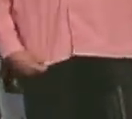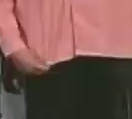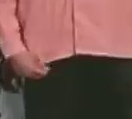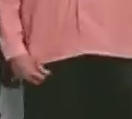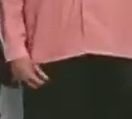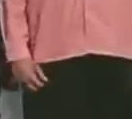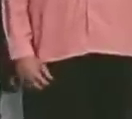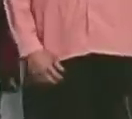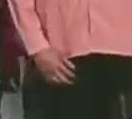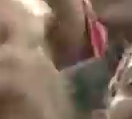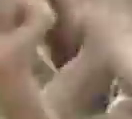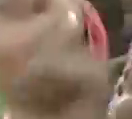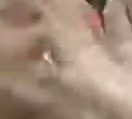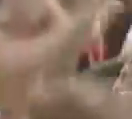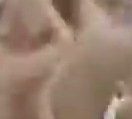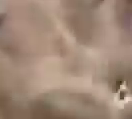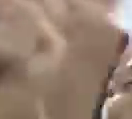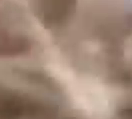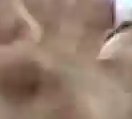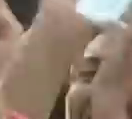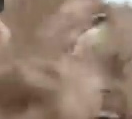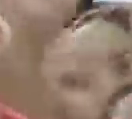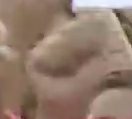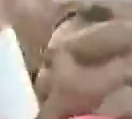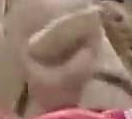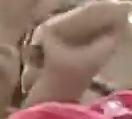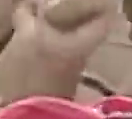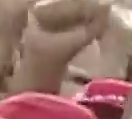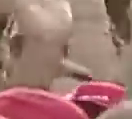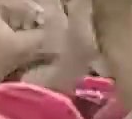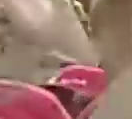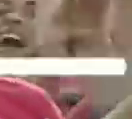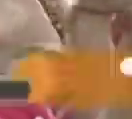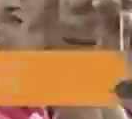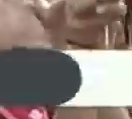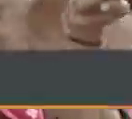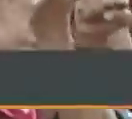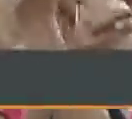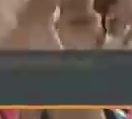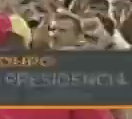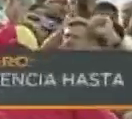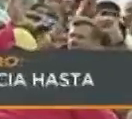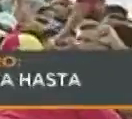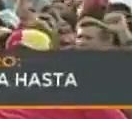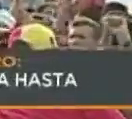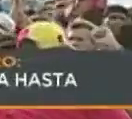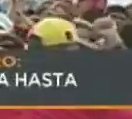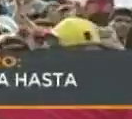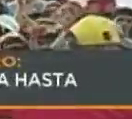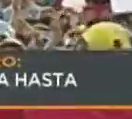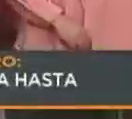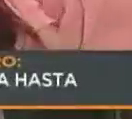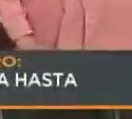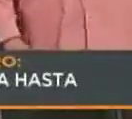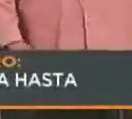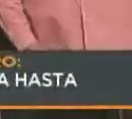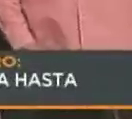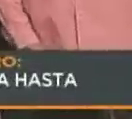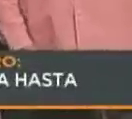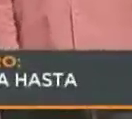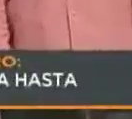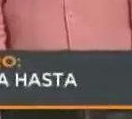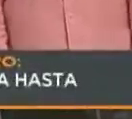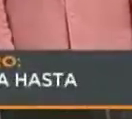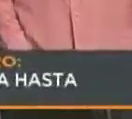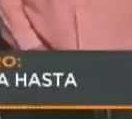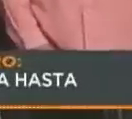el noble pueblo de Venezuela? ¿Qué carajo me importa lo que diga Europa? ¿Qué carajo me importa lo que diga